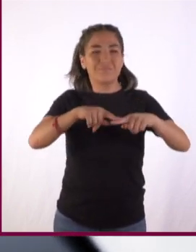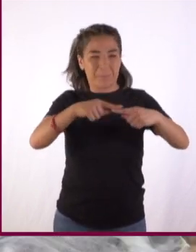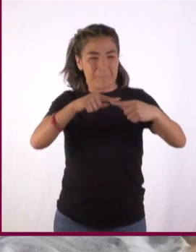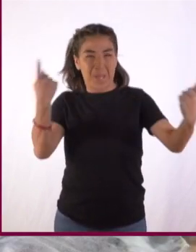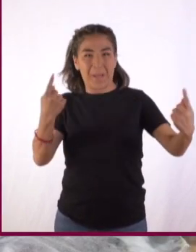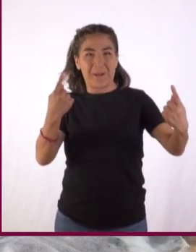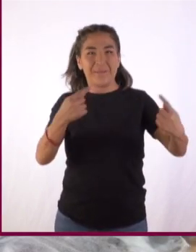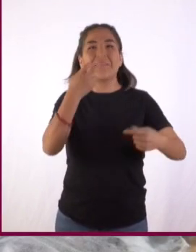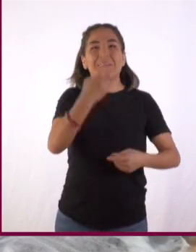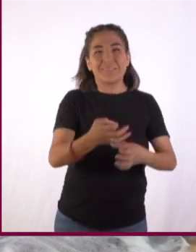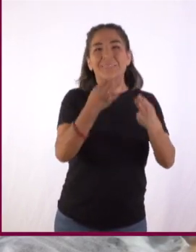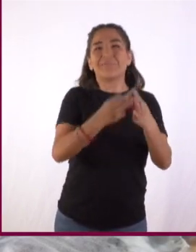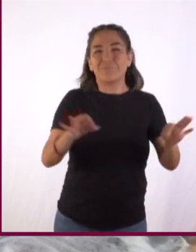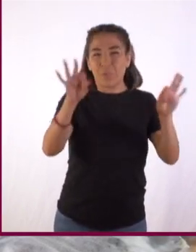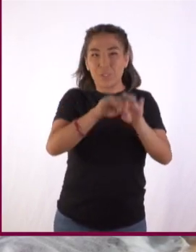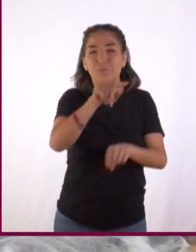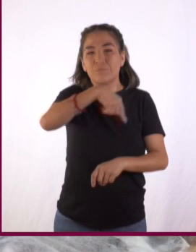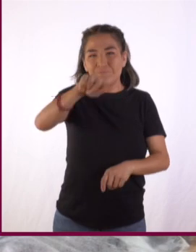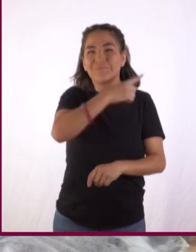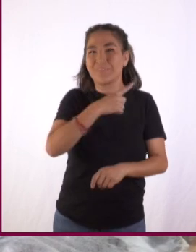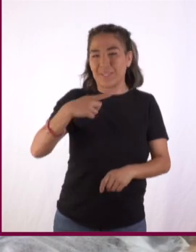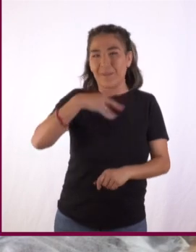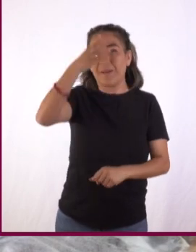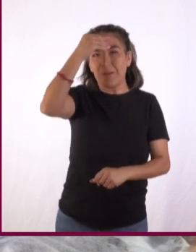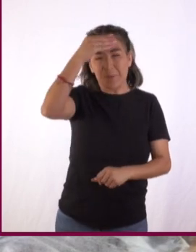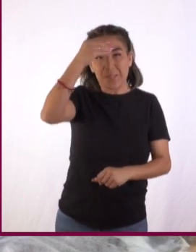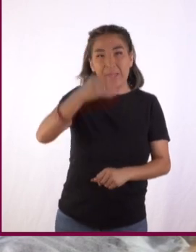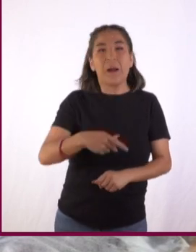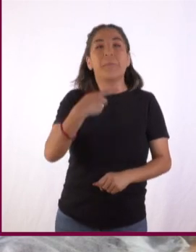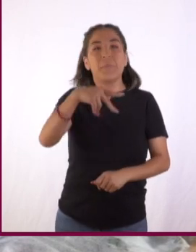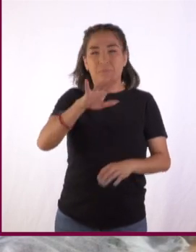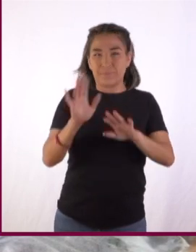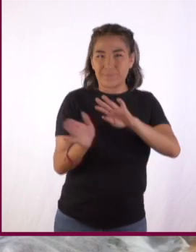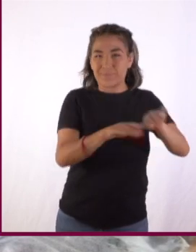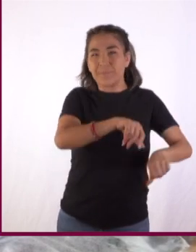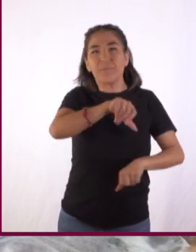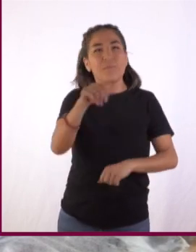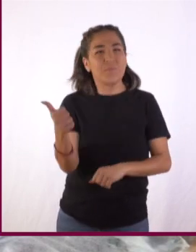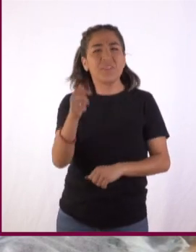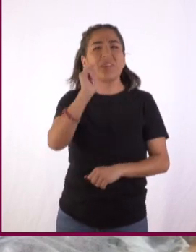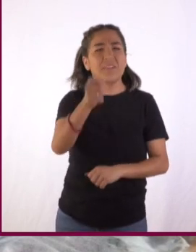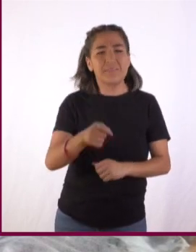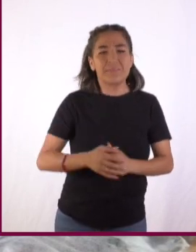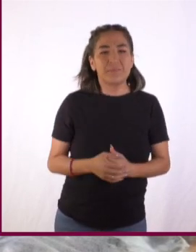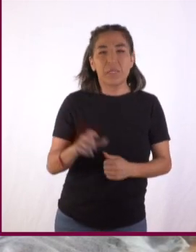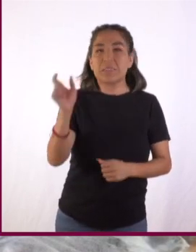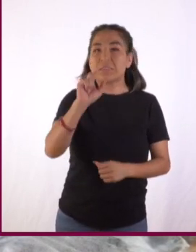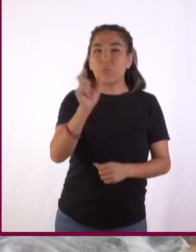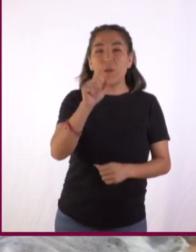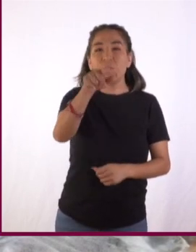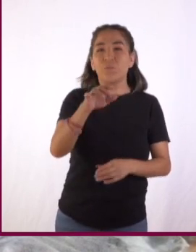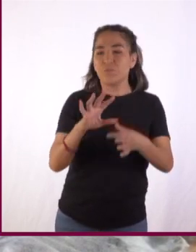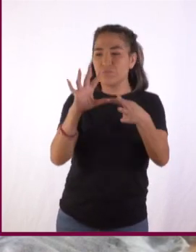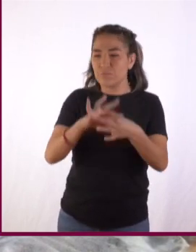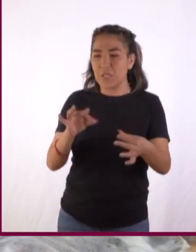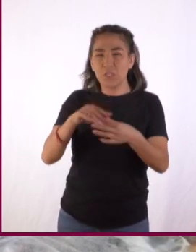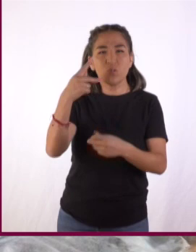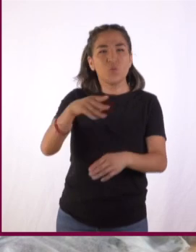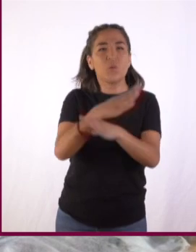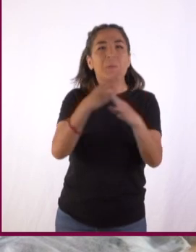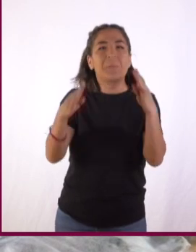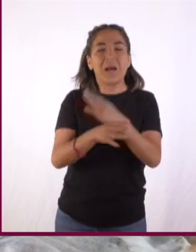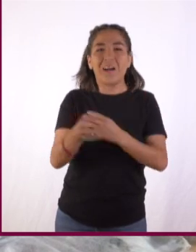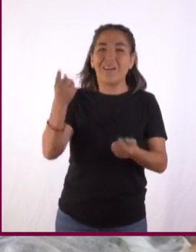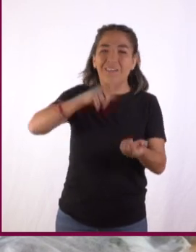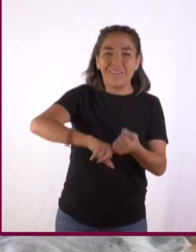de ruptura, el cual es importante de conocer. Pero por otra parte, si hablamos de un